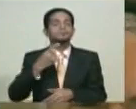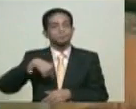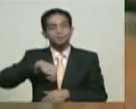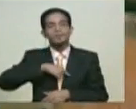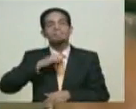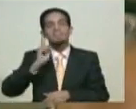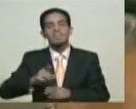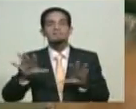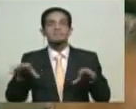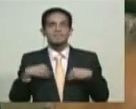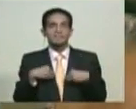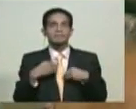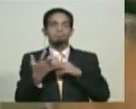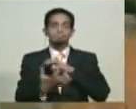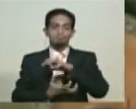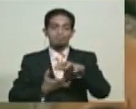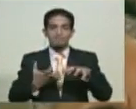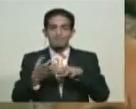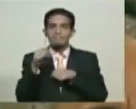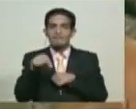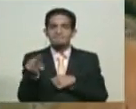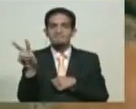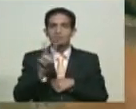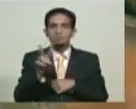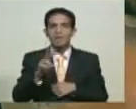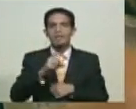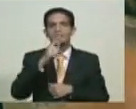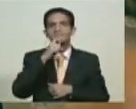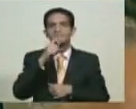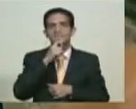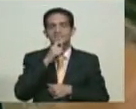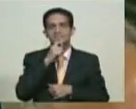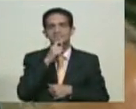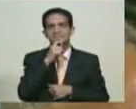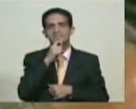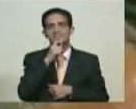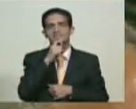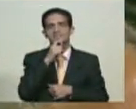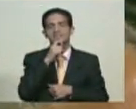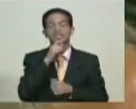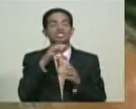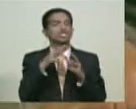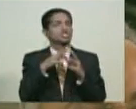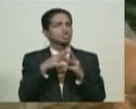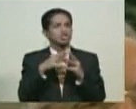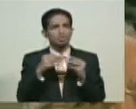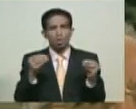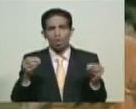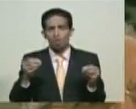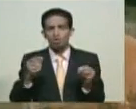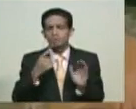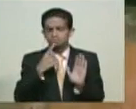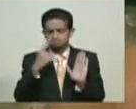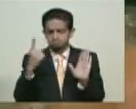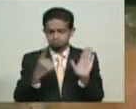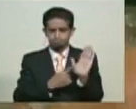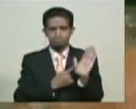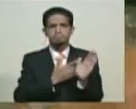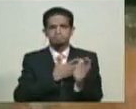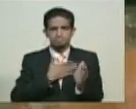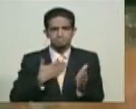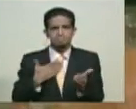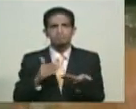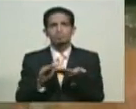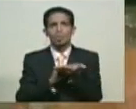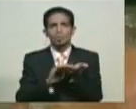profunda, aguda, difícil, y todos los sectores nacionales estamos comprometidos en la solución de ellos. Yo